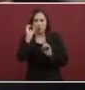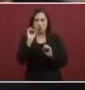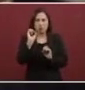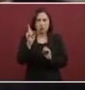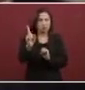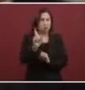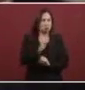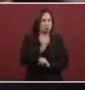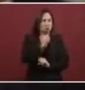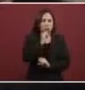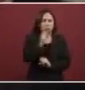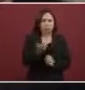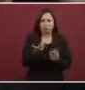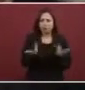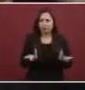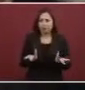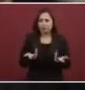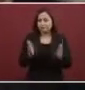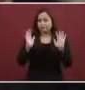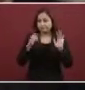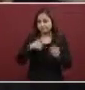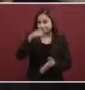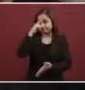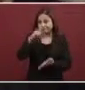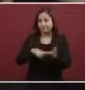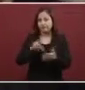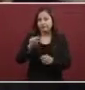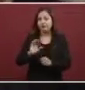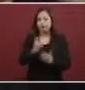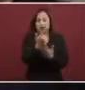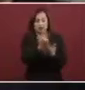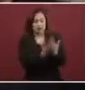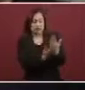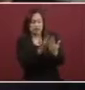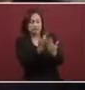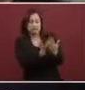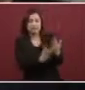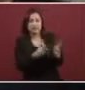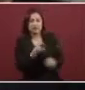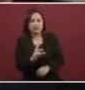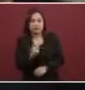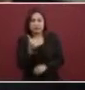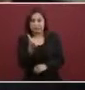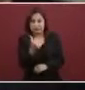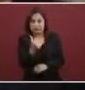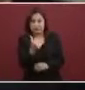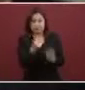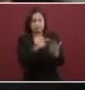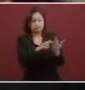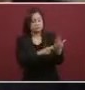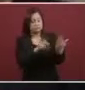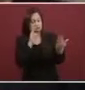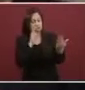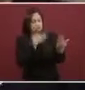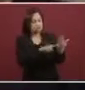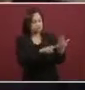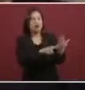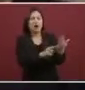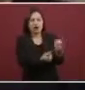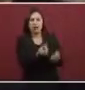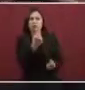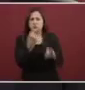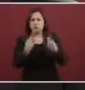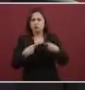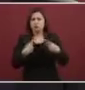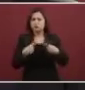creo. Yo incluso en esta famosa lista de 36, hay gente con la que he tenido verdaderos disensos y hasta